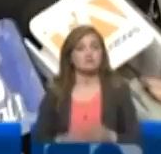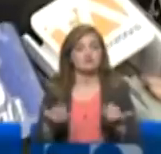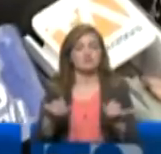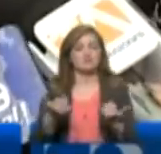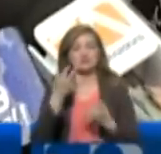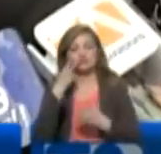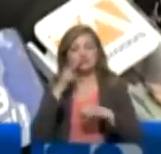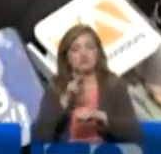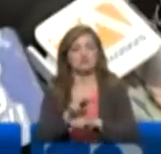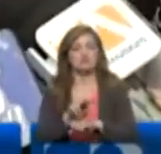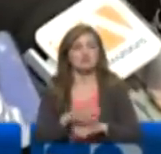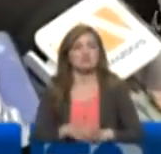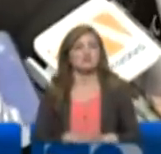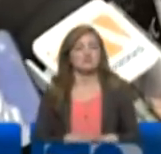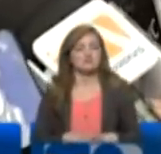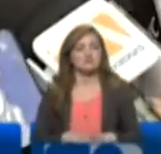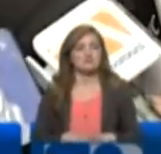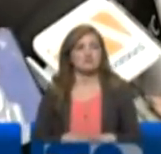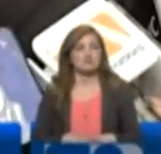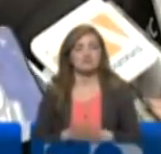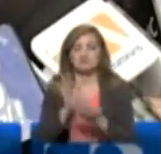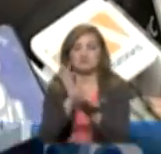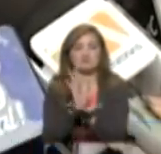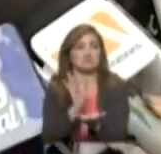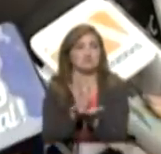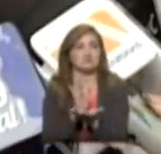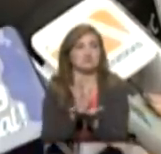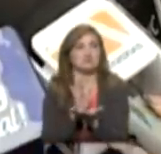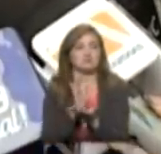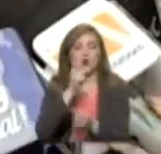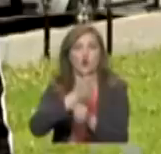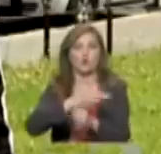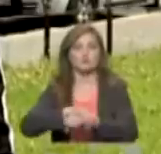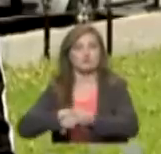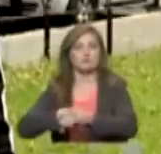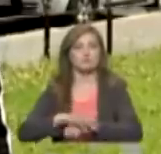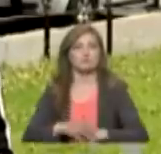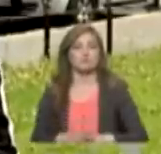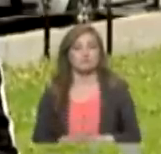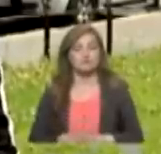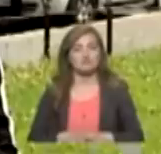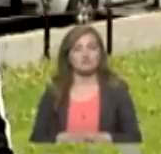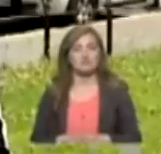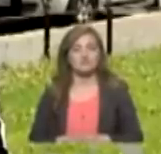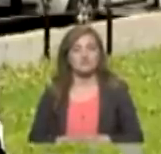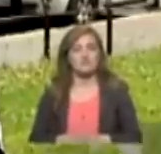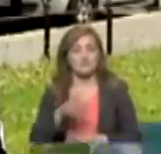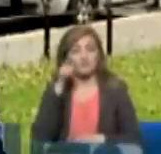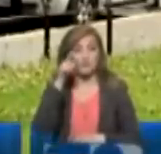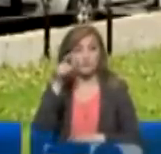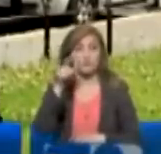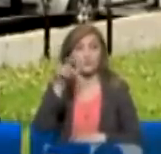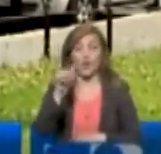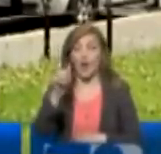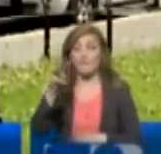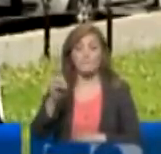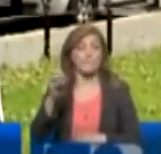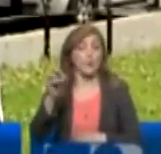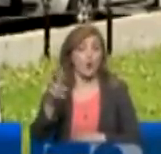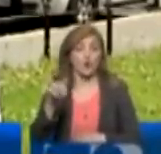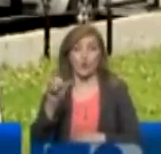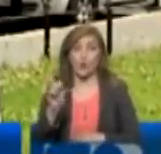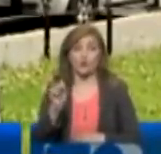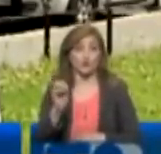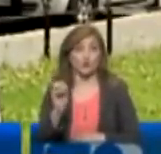esto efectivamente que una vez estaba rindiendo la versión ya estaba la orden de detención no obstante para la fiscal ruth amoroso se debe